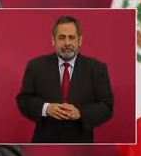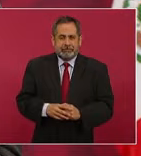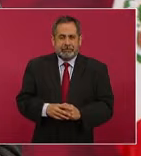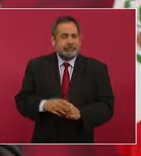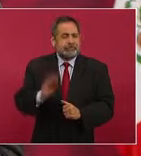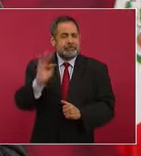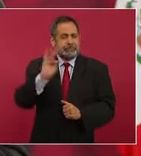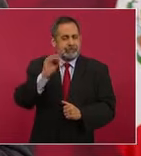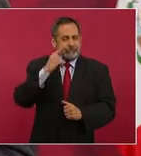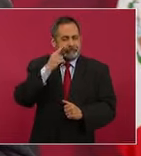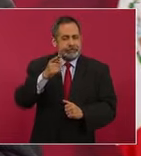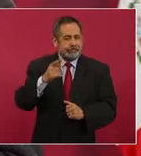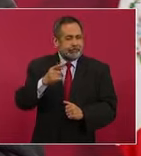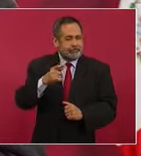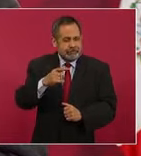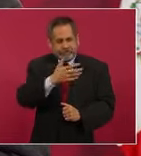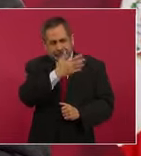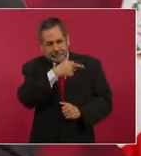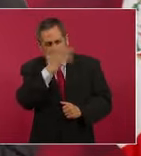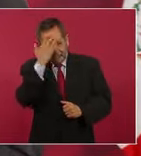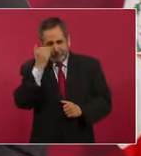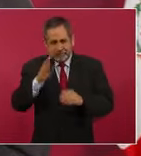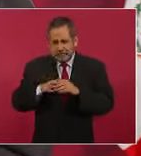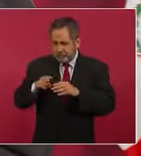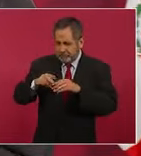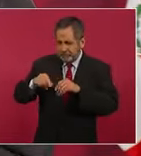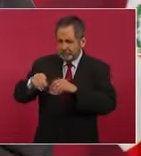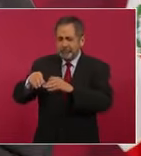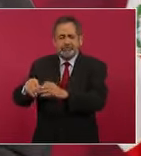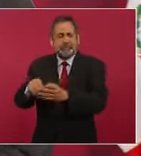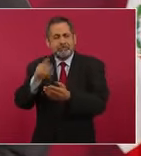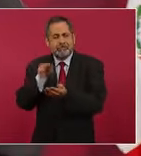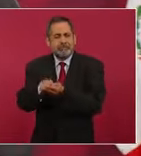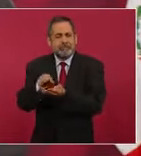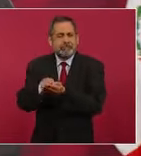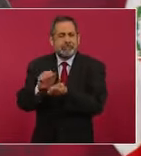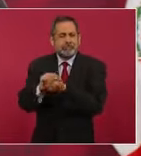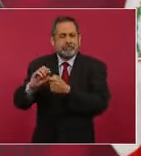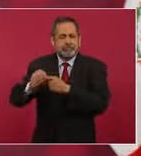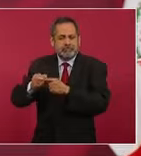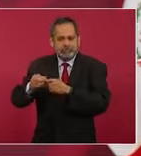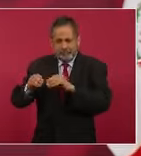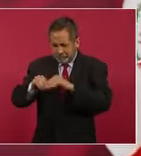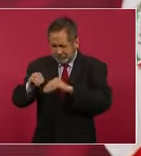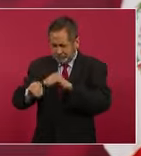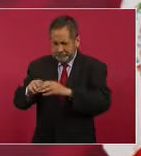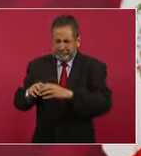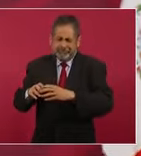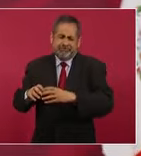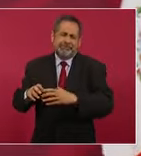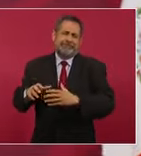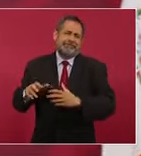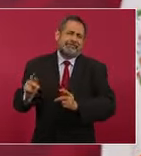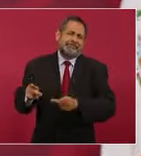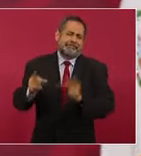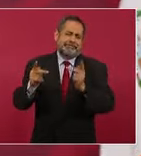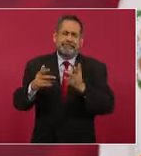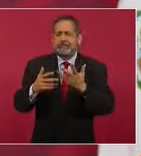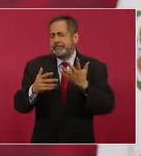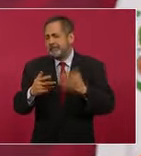Si vieran cómo se prepara el tlacoyo, cómo vienen a venderlo